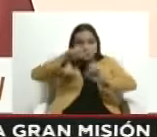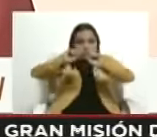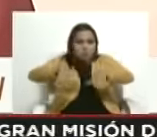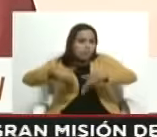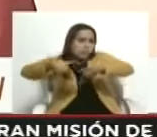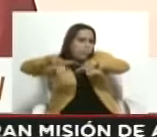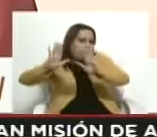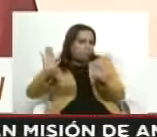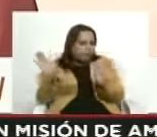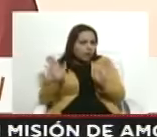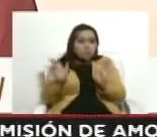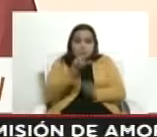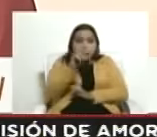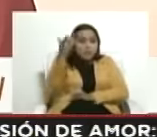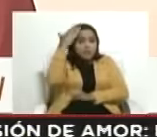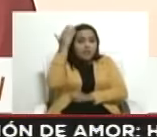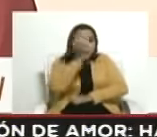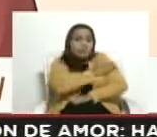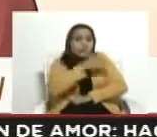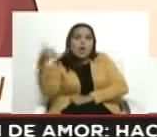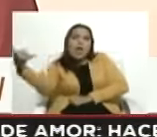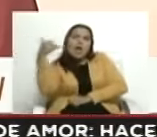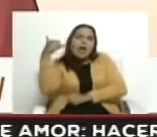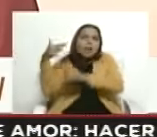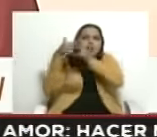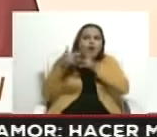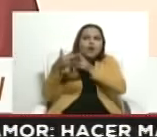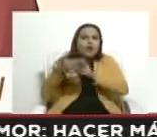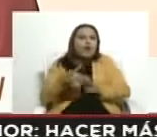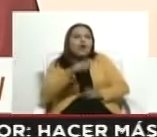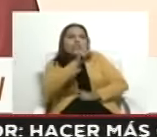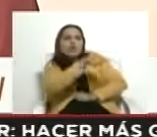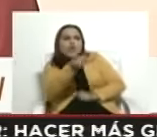la oposición, si los llaman de Estados Unidos, cambian su, ¿cómo se llama?,